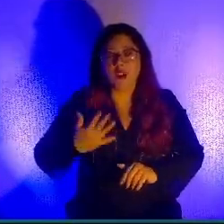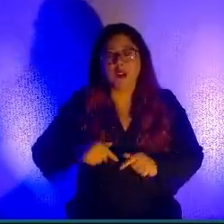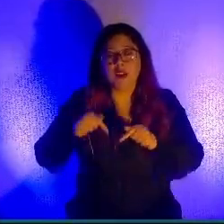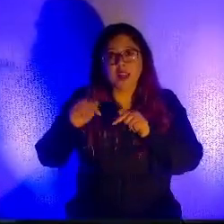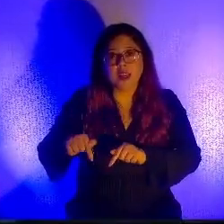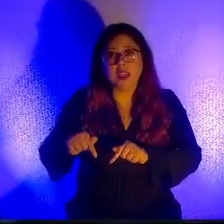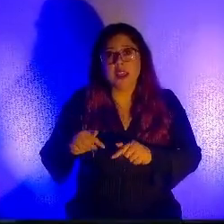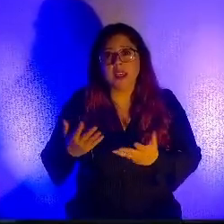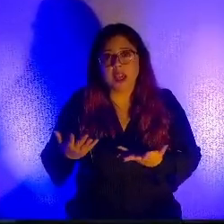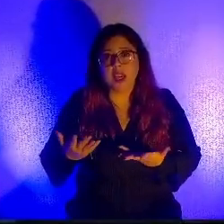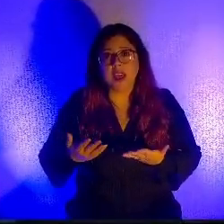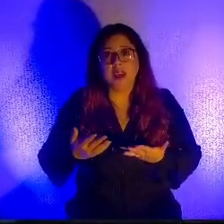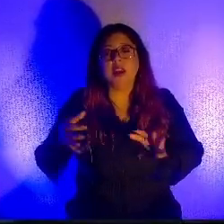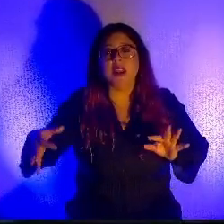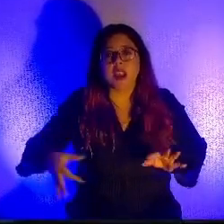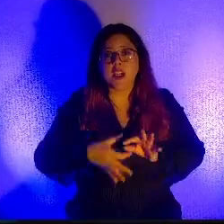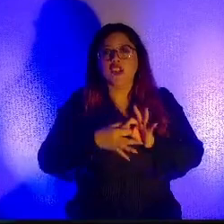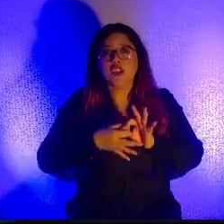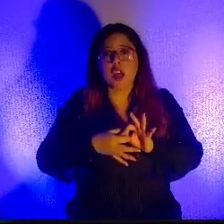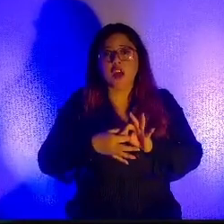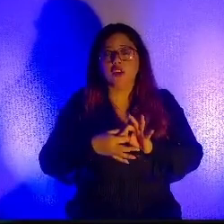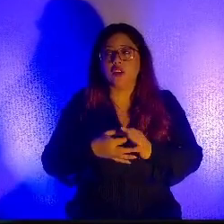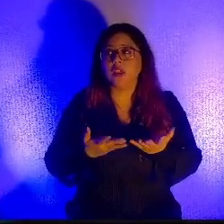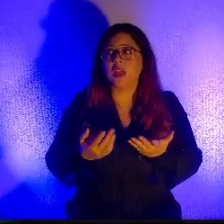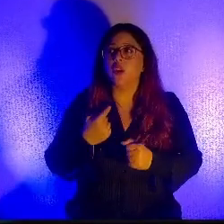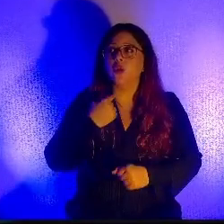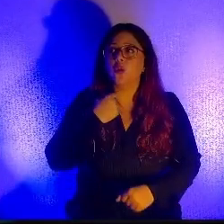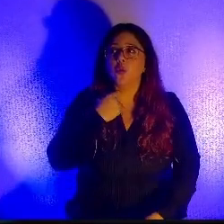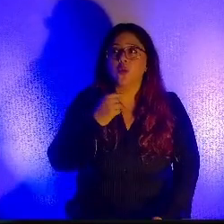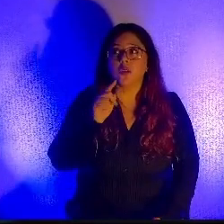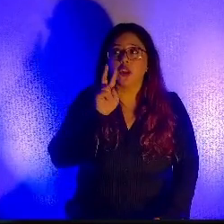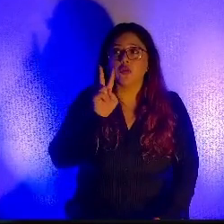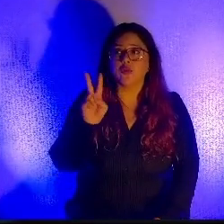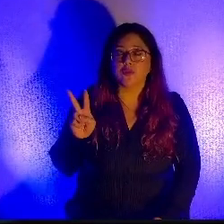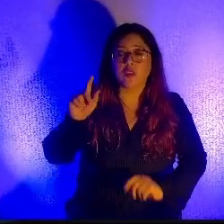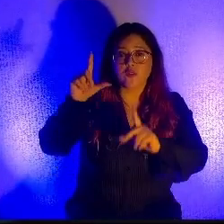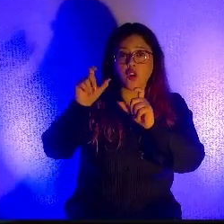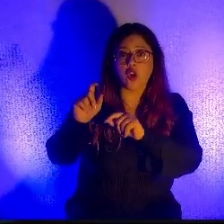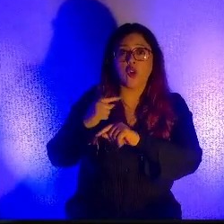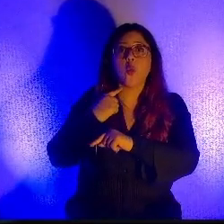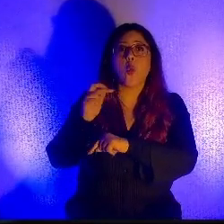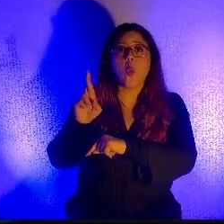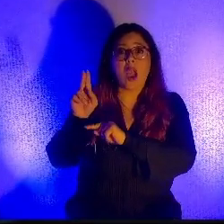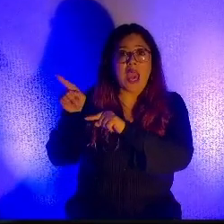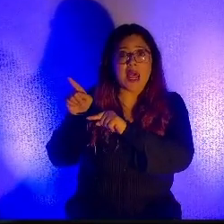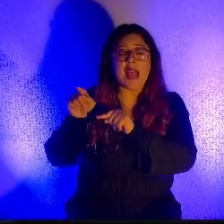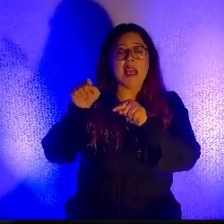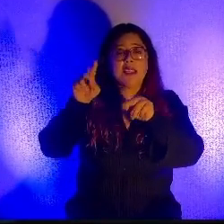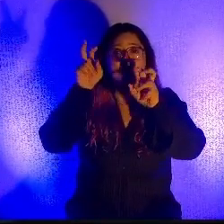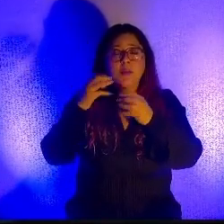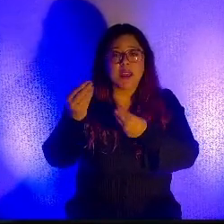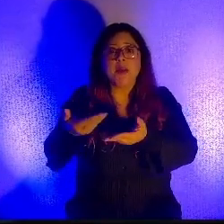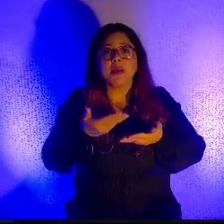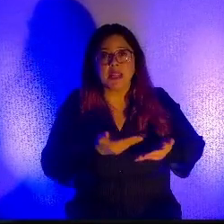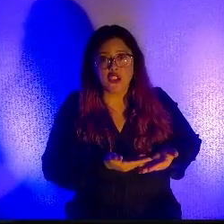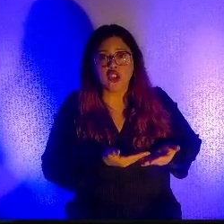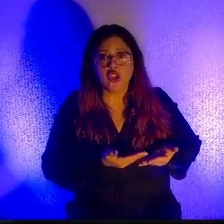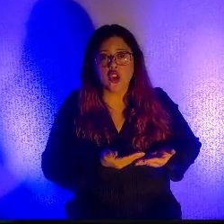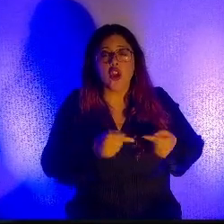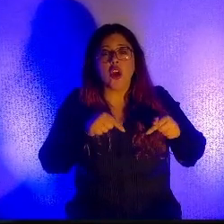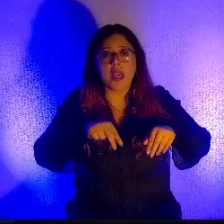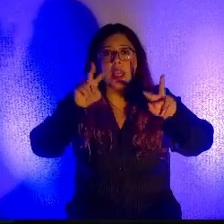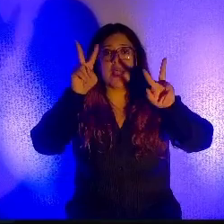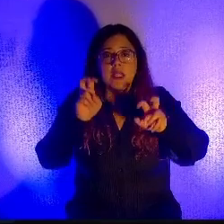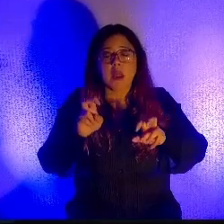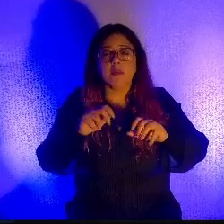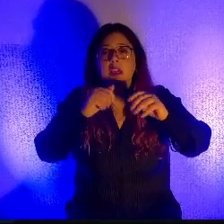acá tiene que ver con este QR code que ustedes pueden sacar fotos porque acá es una invitación estamos hablando